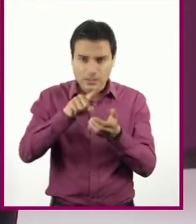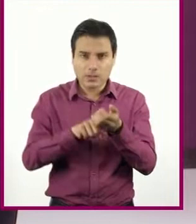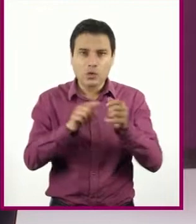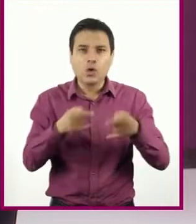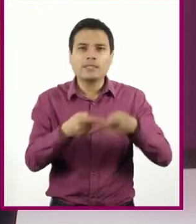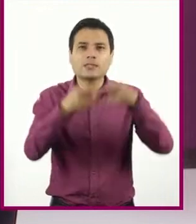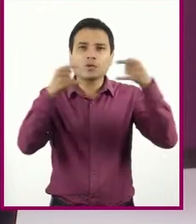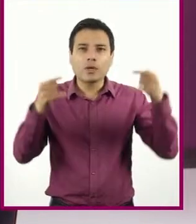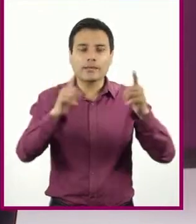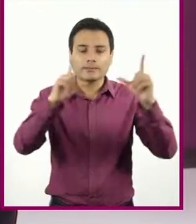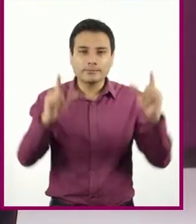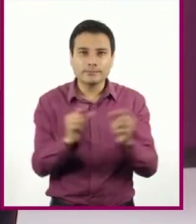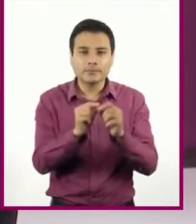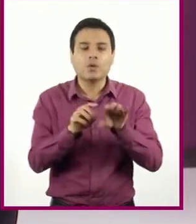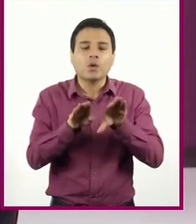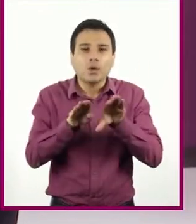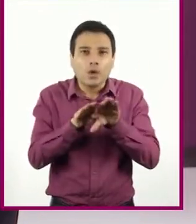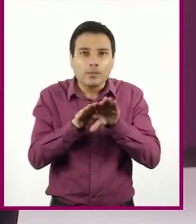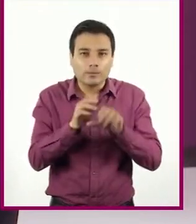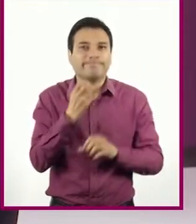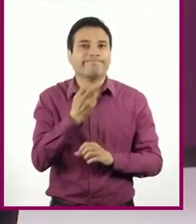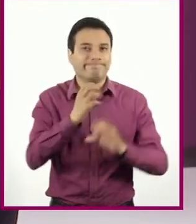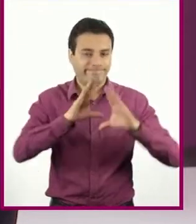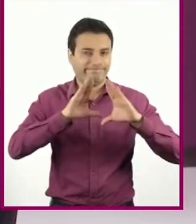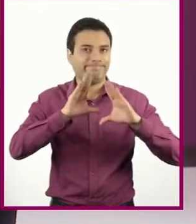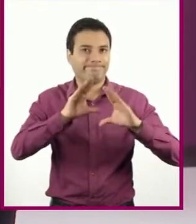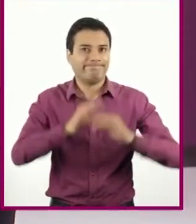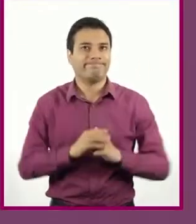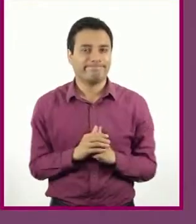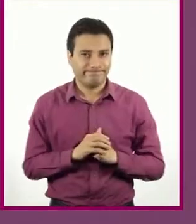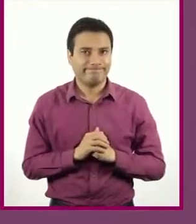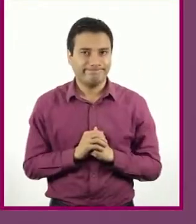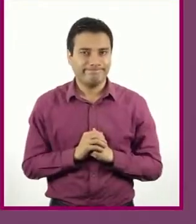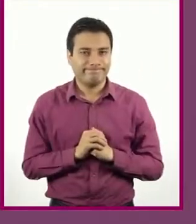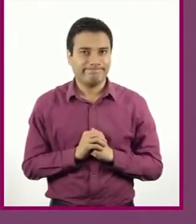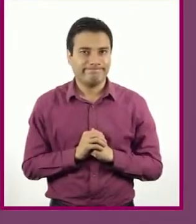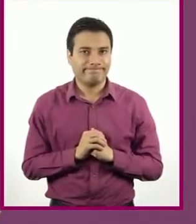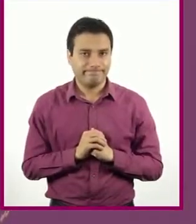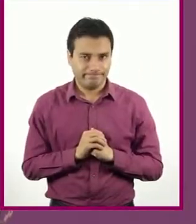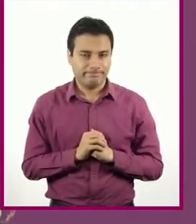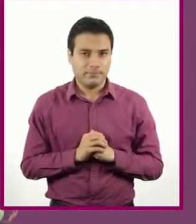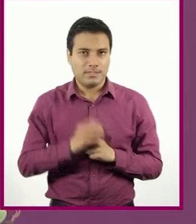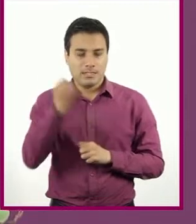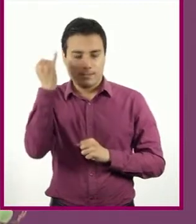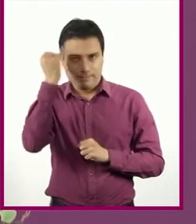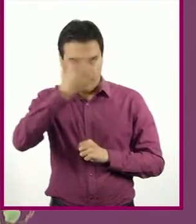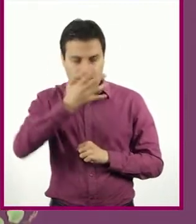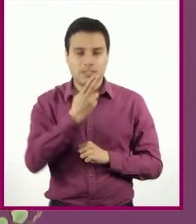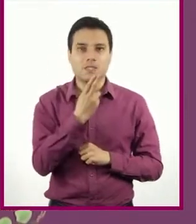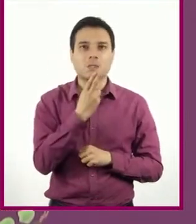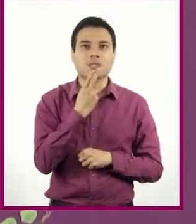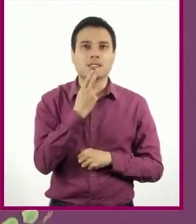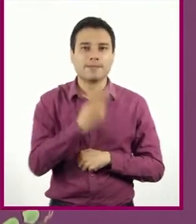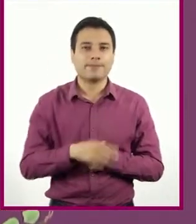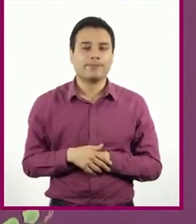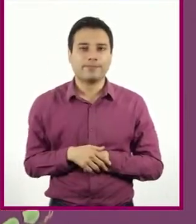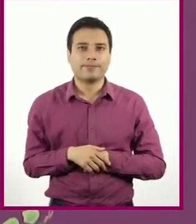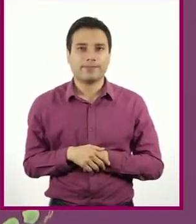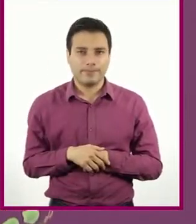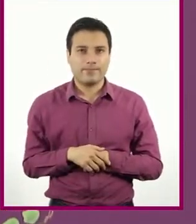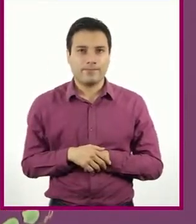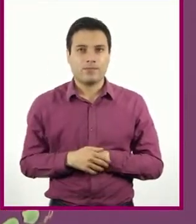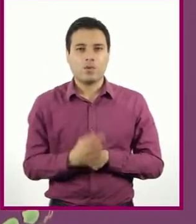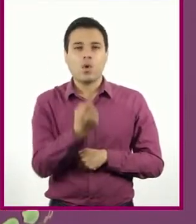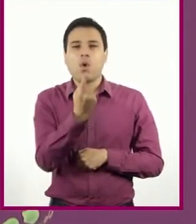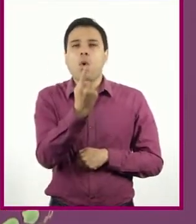ser sintetizados a partir de diversas viñetas, es decir, en imágenes, en la forma en que se captura un momento